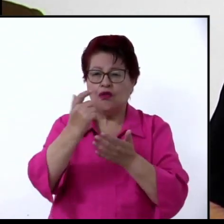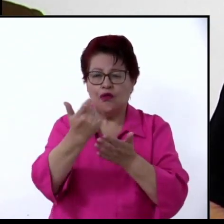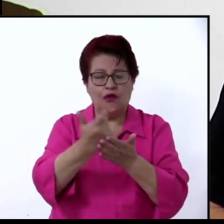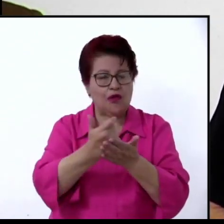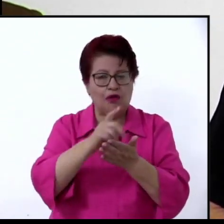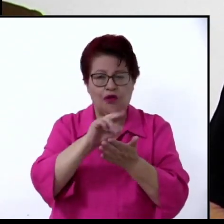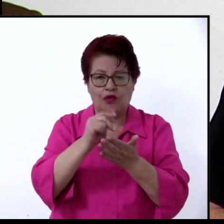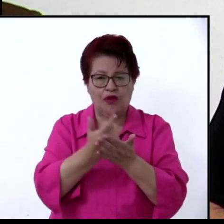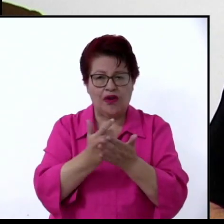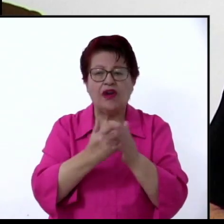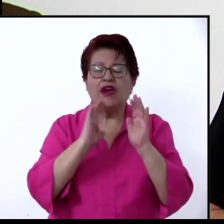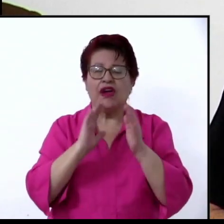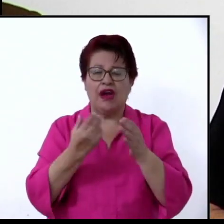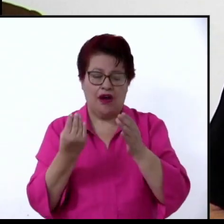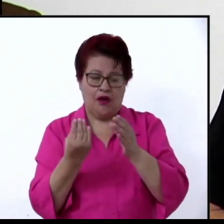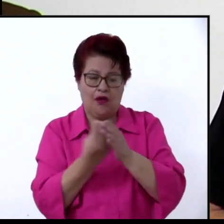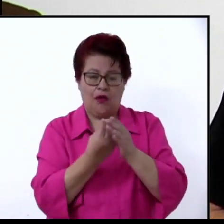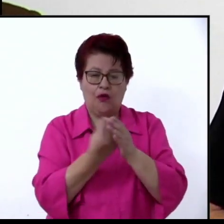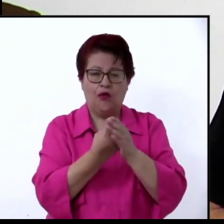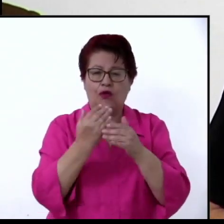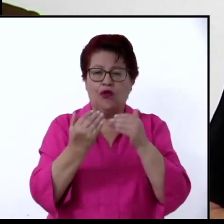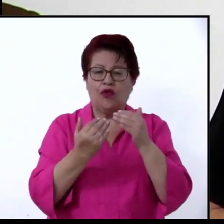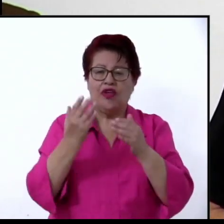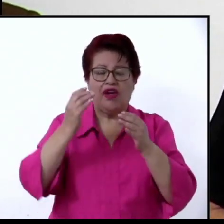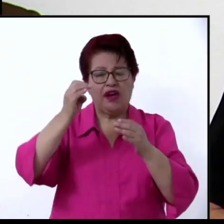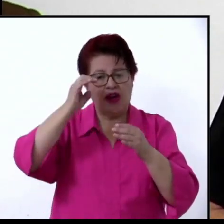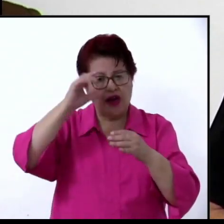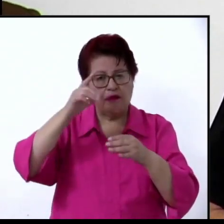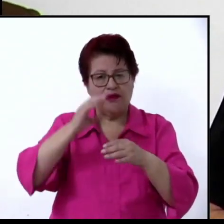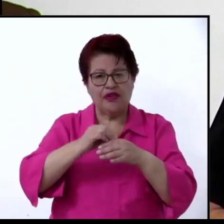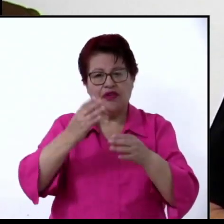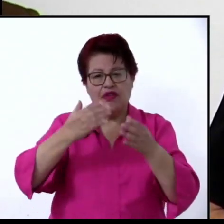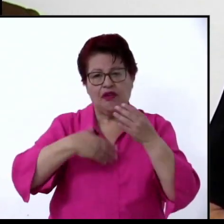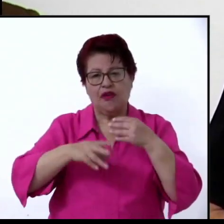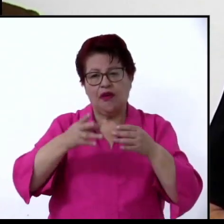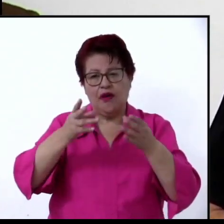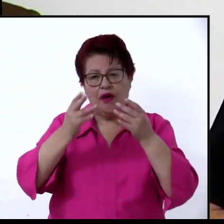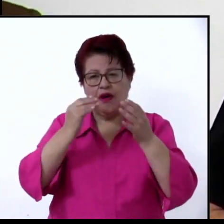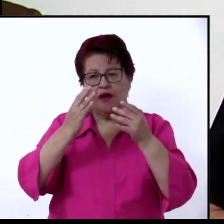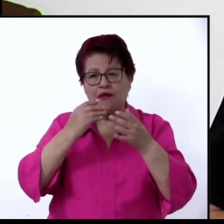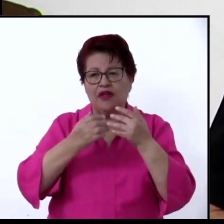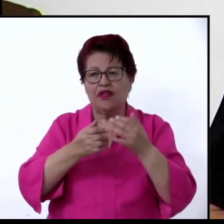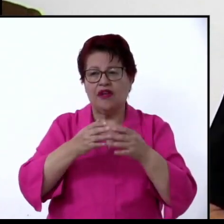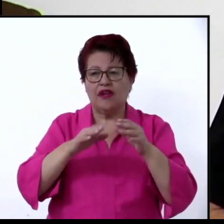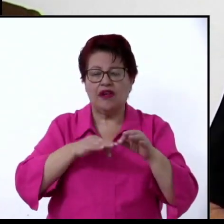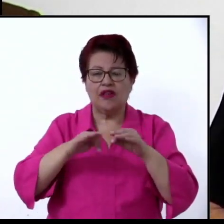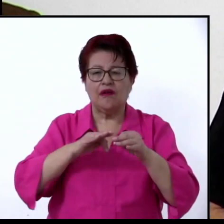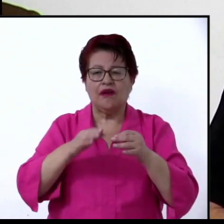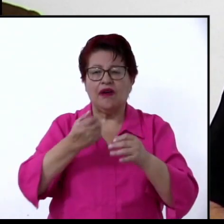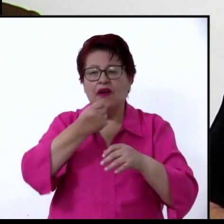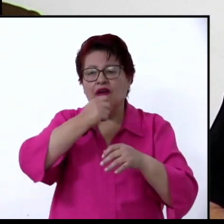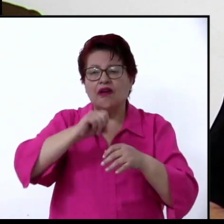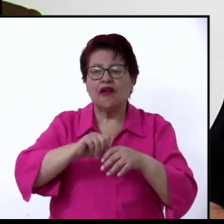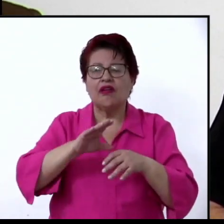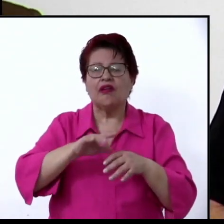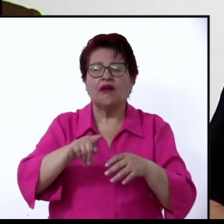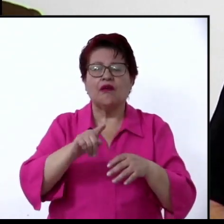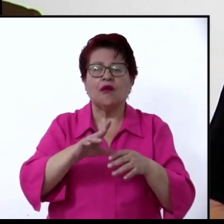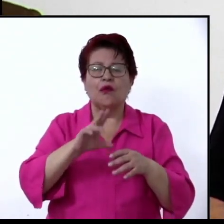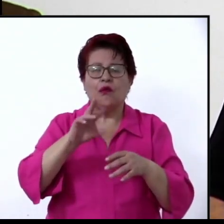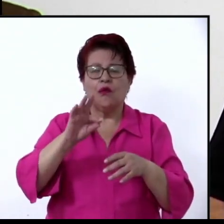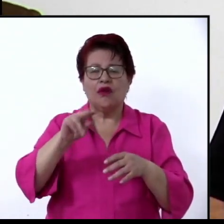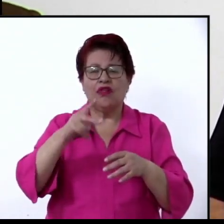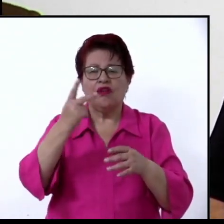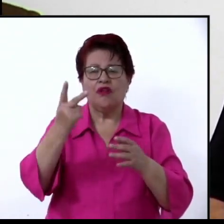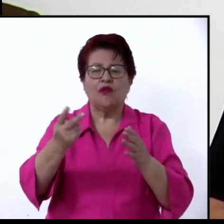generado cursos de capacitación también que imparte esta área de la Secretaría del Trabajo, que son más de 42